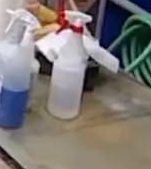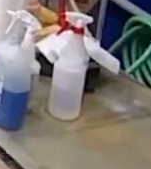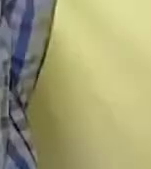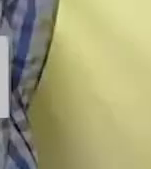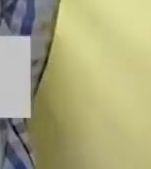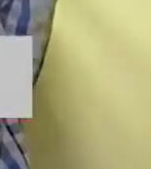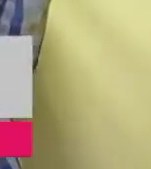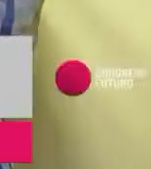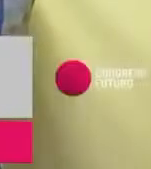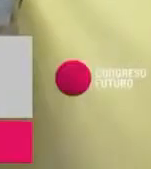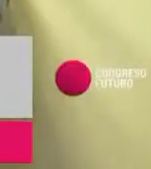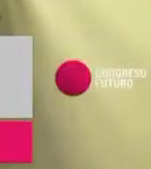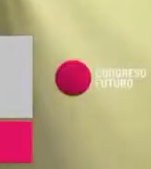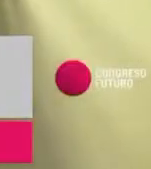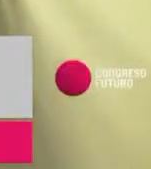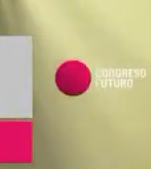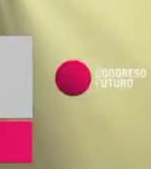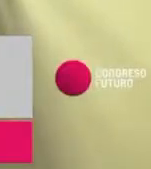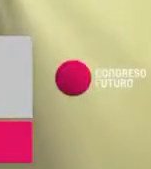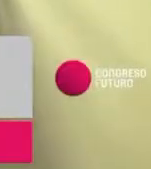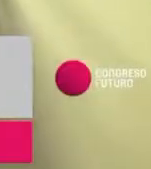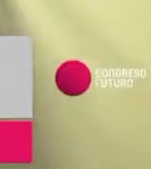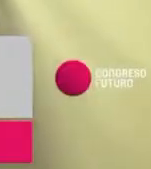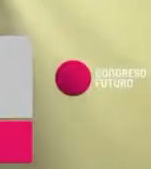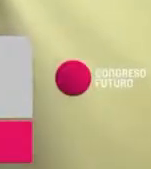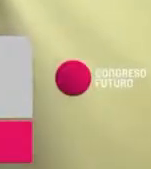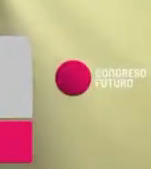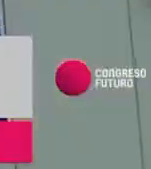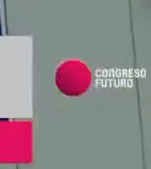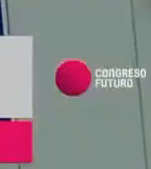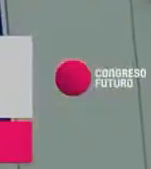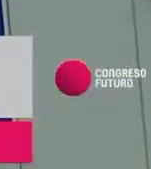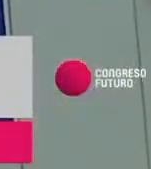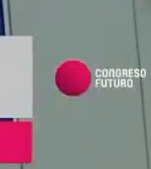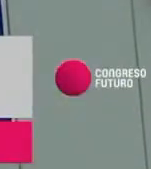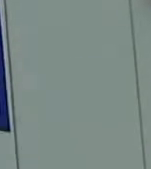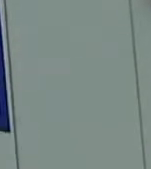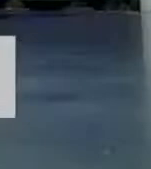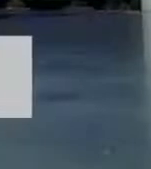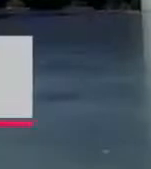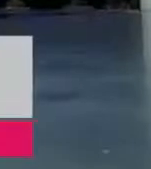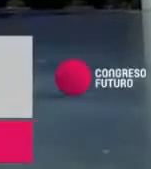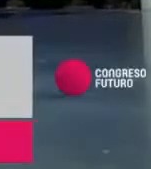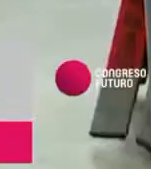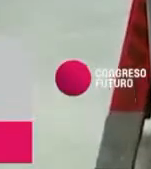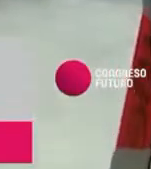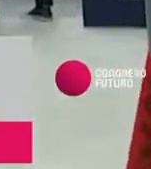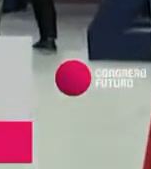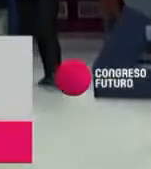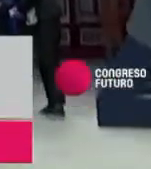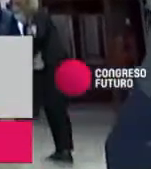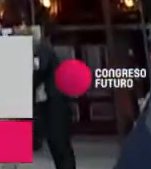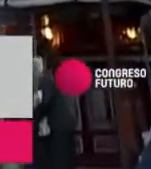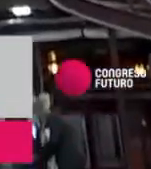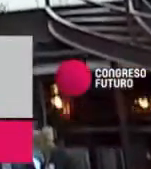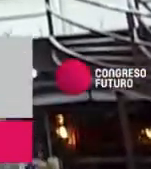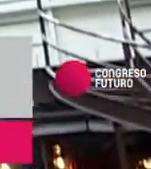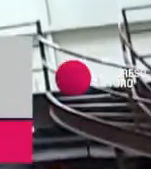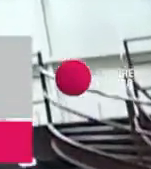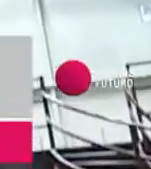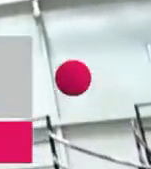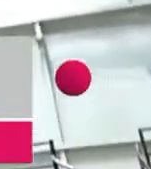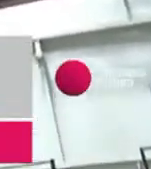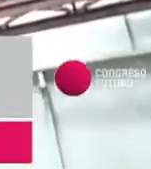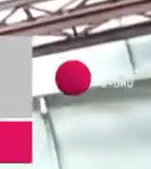Lo que hacemos en este laboratorio es construir los espejos más grandes en el mundo. Ingresamos al F. Carey's Mirrors Lab para conocer cómo